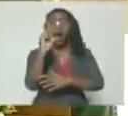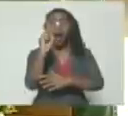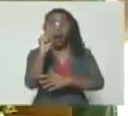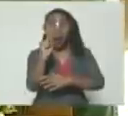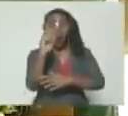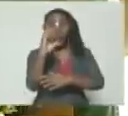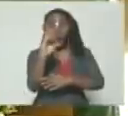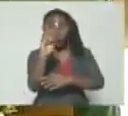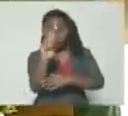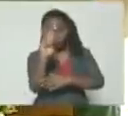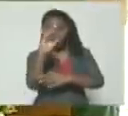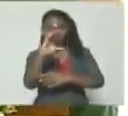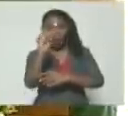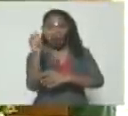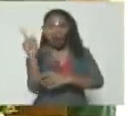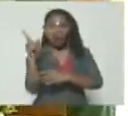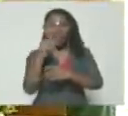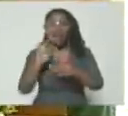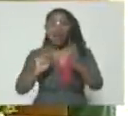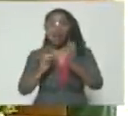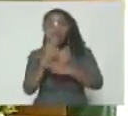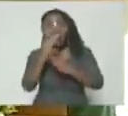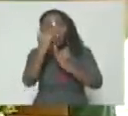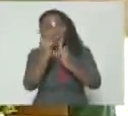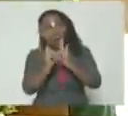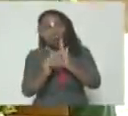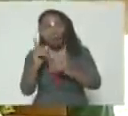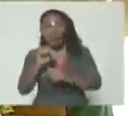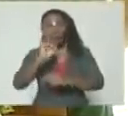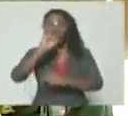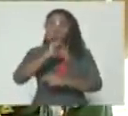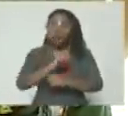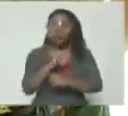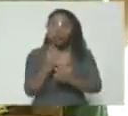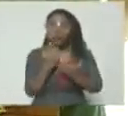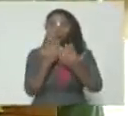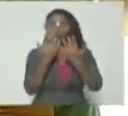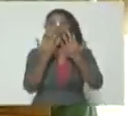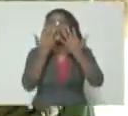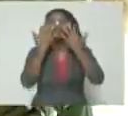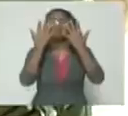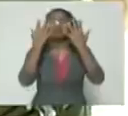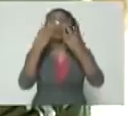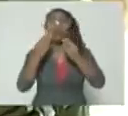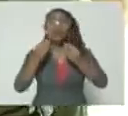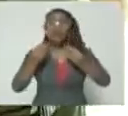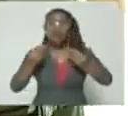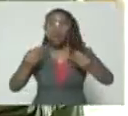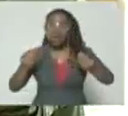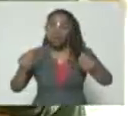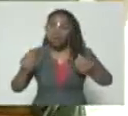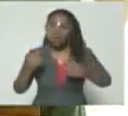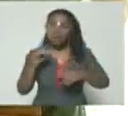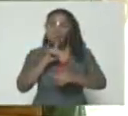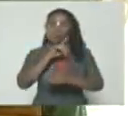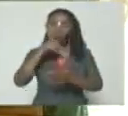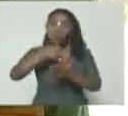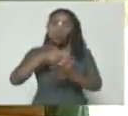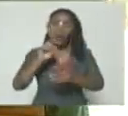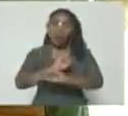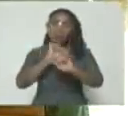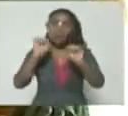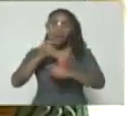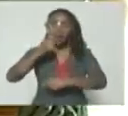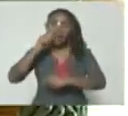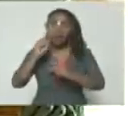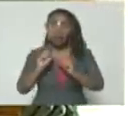poco más bajo, que es un café para los amantes del café aromático, un café suave, como el que llamamos en la mañana el café que